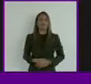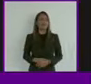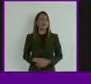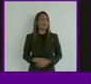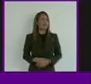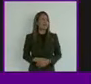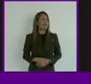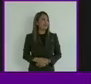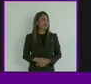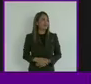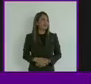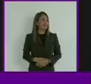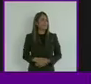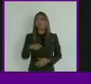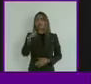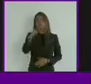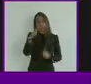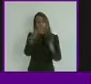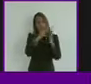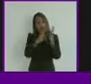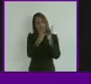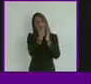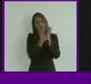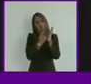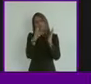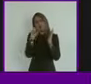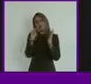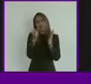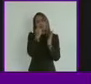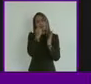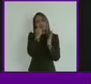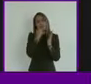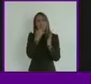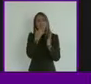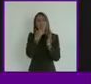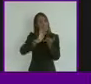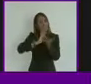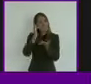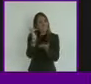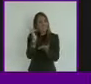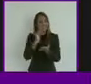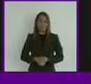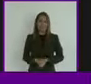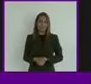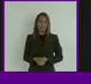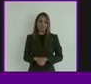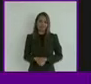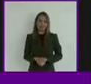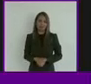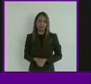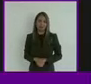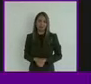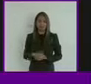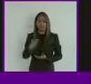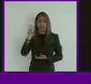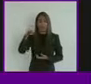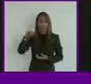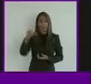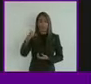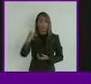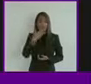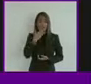que no estabas en el protocolo, pero no pasa nada. Muchísimas gracias. No, diles que tuvimos ahí un ratito agradable con Amaya y con